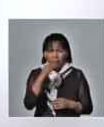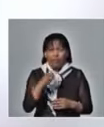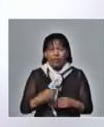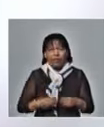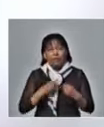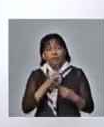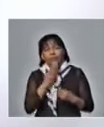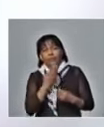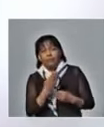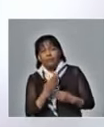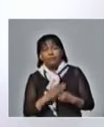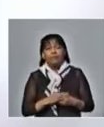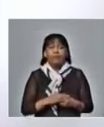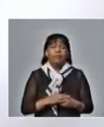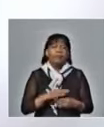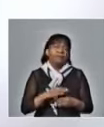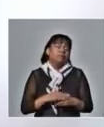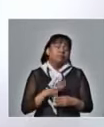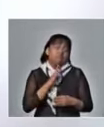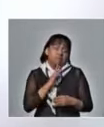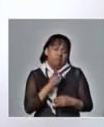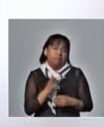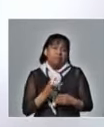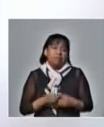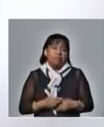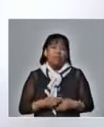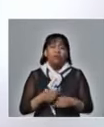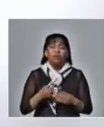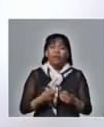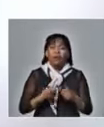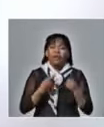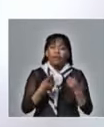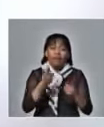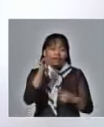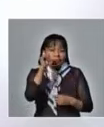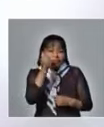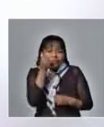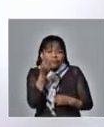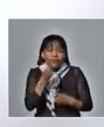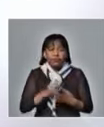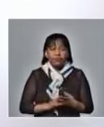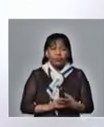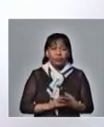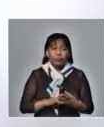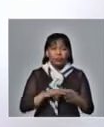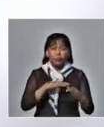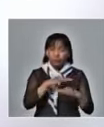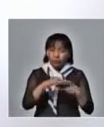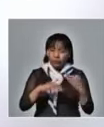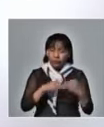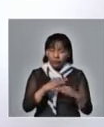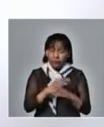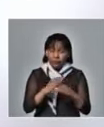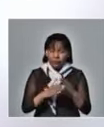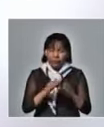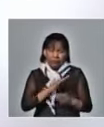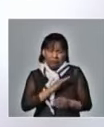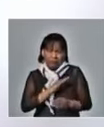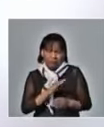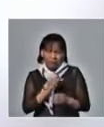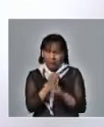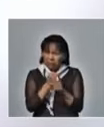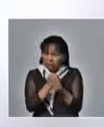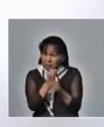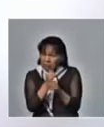bien lo más que se pueda. Los dotaremos de tecnología, de todos los elementos para que puedan